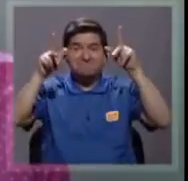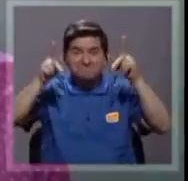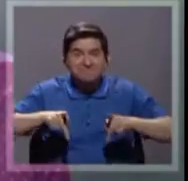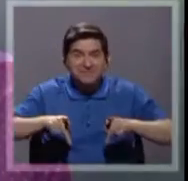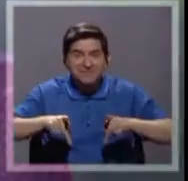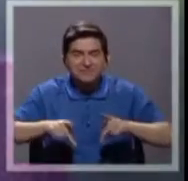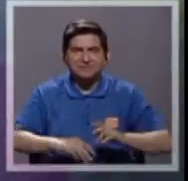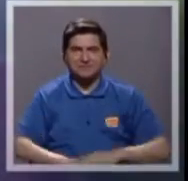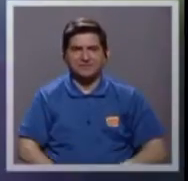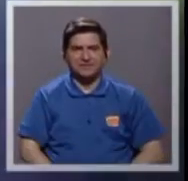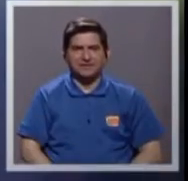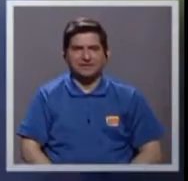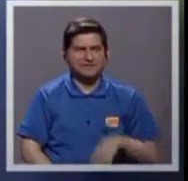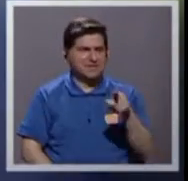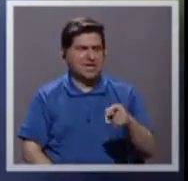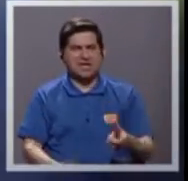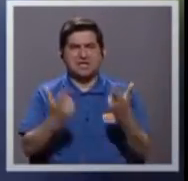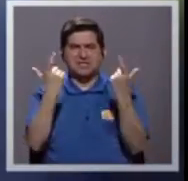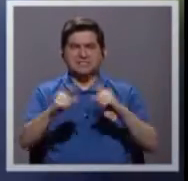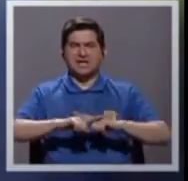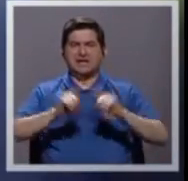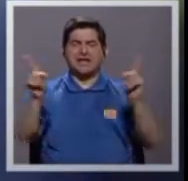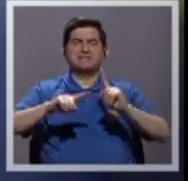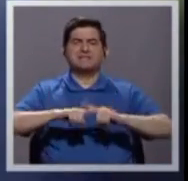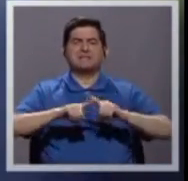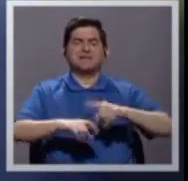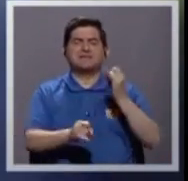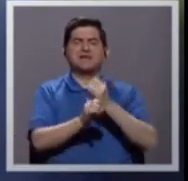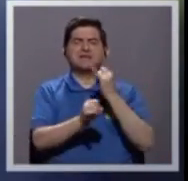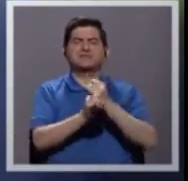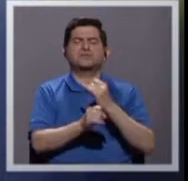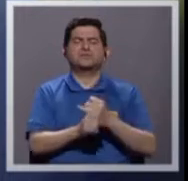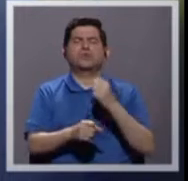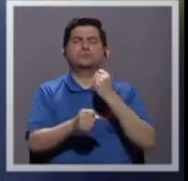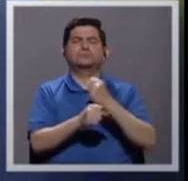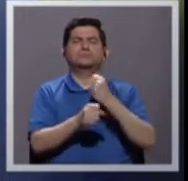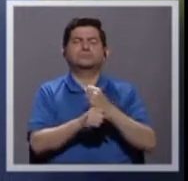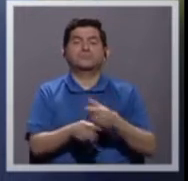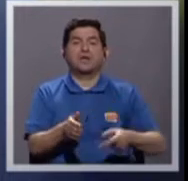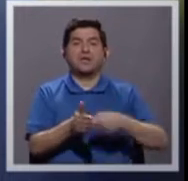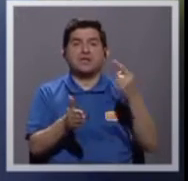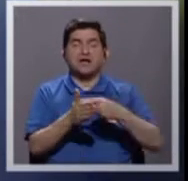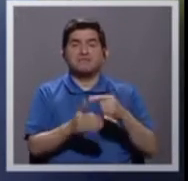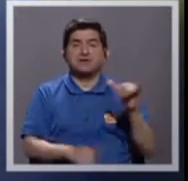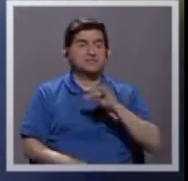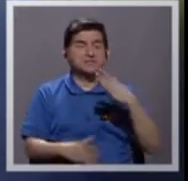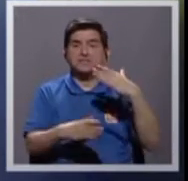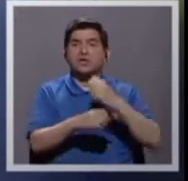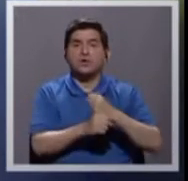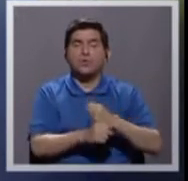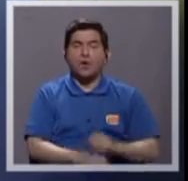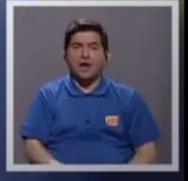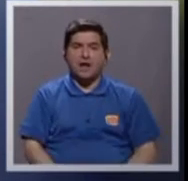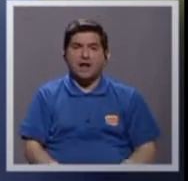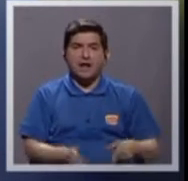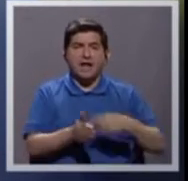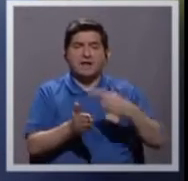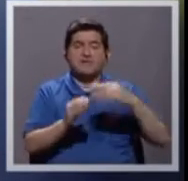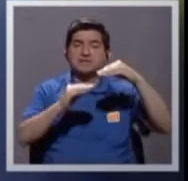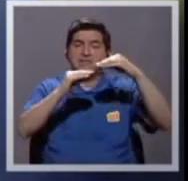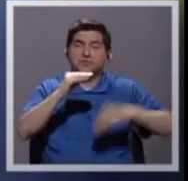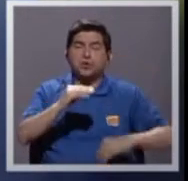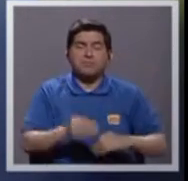personas ganan distinto dependiendo de la institución donde estén y muchas veces haciendo lo mismo, o Doña jefes que Marta, ganan menos que